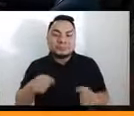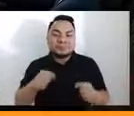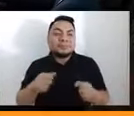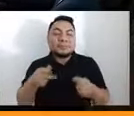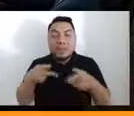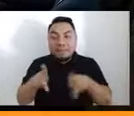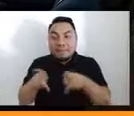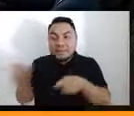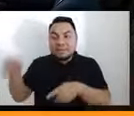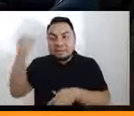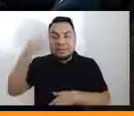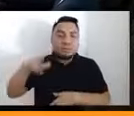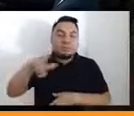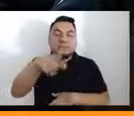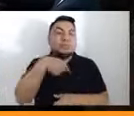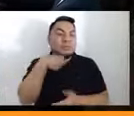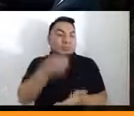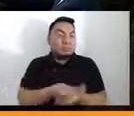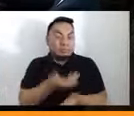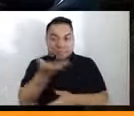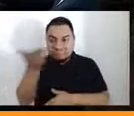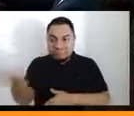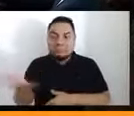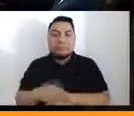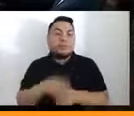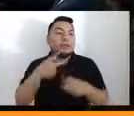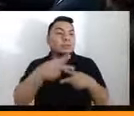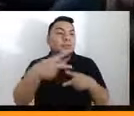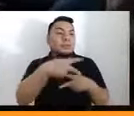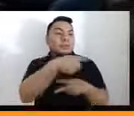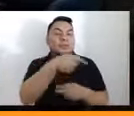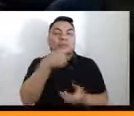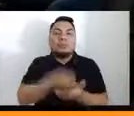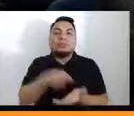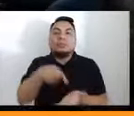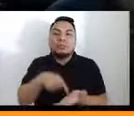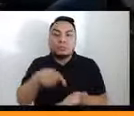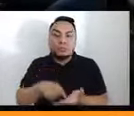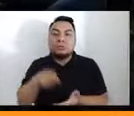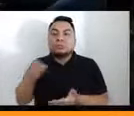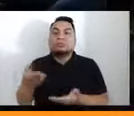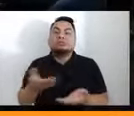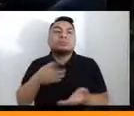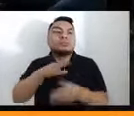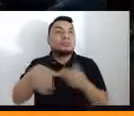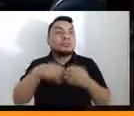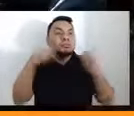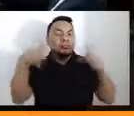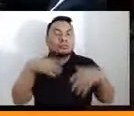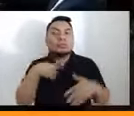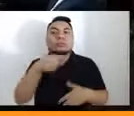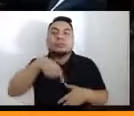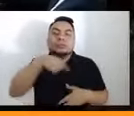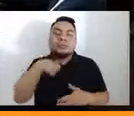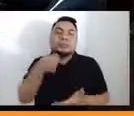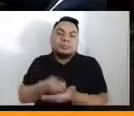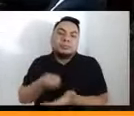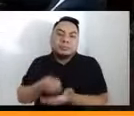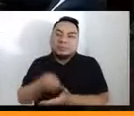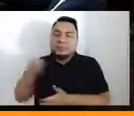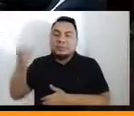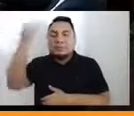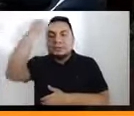que le pague a esta ciudad que le pagan los vecinos con sus multas que le pago con sus servicios tenemos que seguirlos